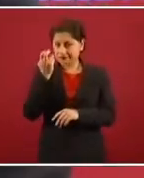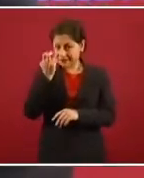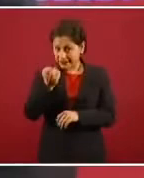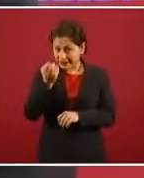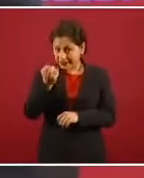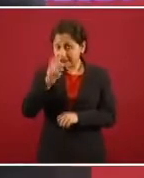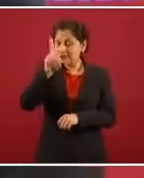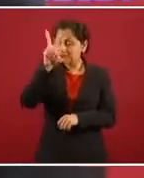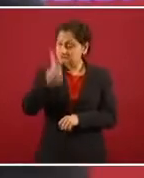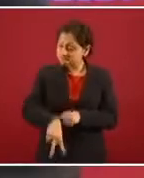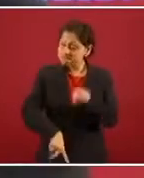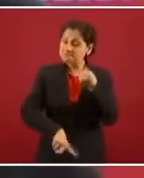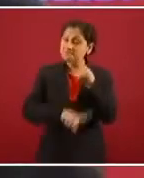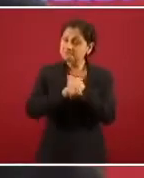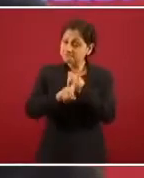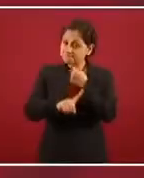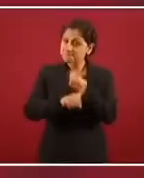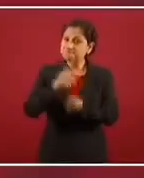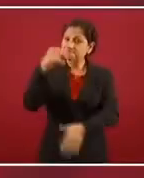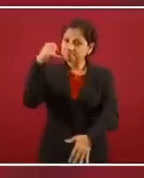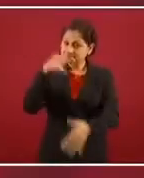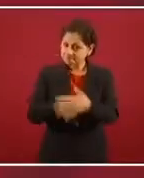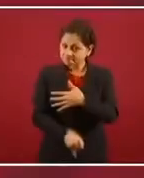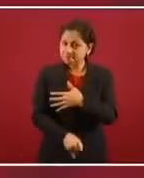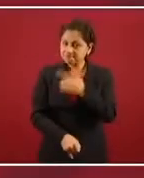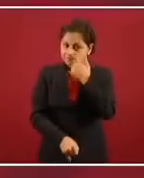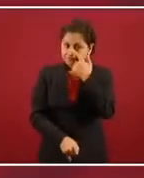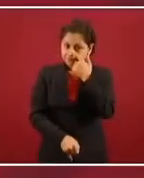el debate de fondo,